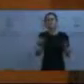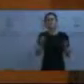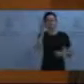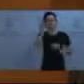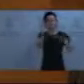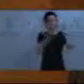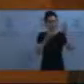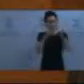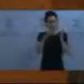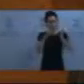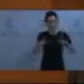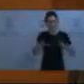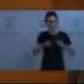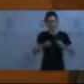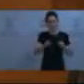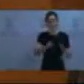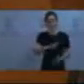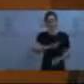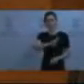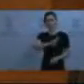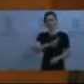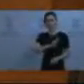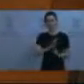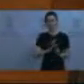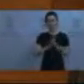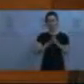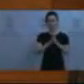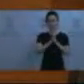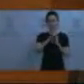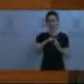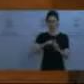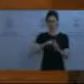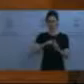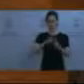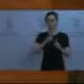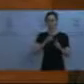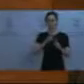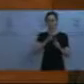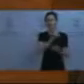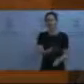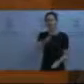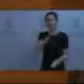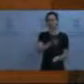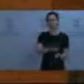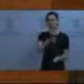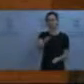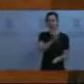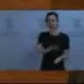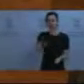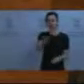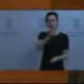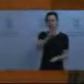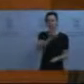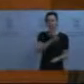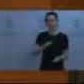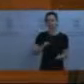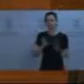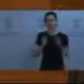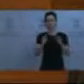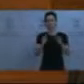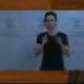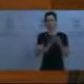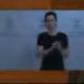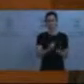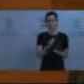actividades o celebraciones de carácter religioso y las que realice el Consejo de Comunidades. Miren, las del Consejo de Comunidades tienen